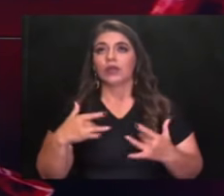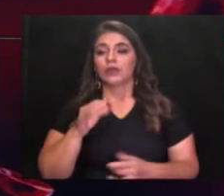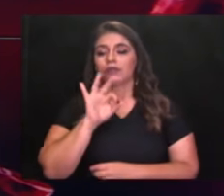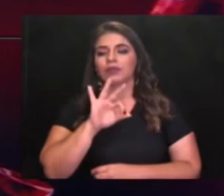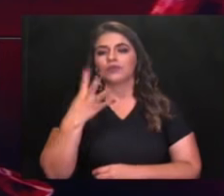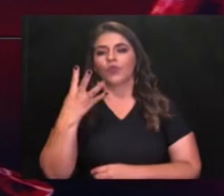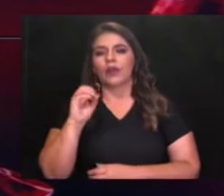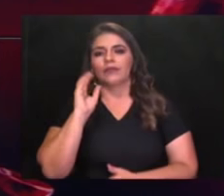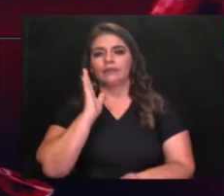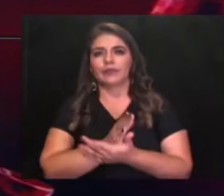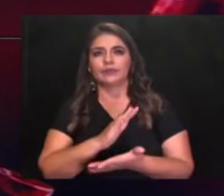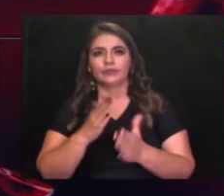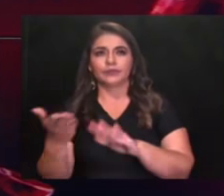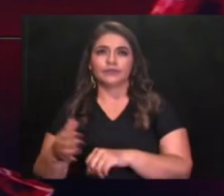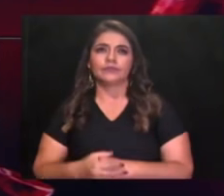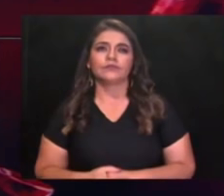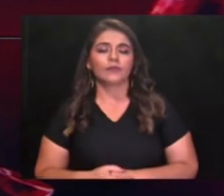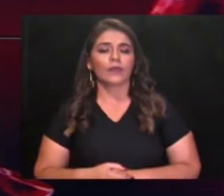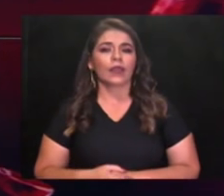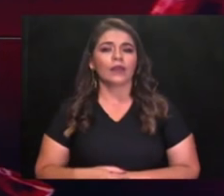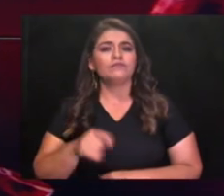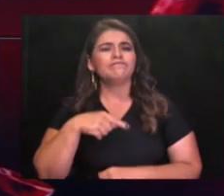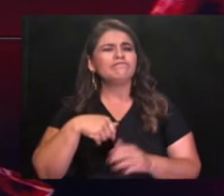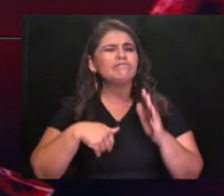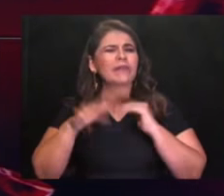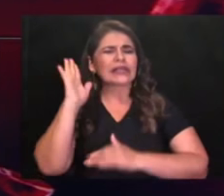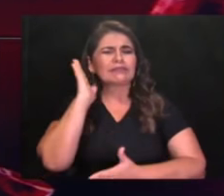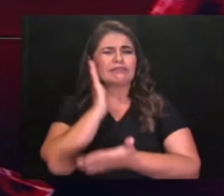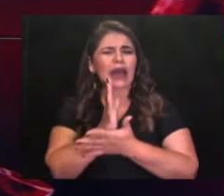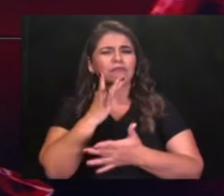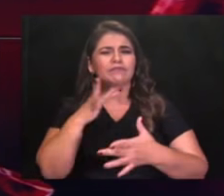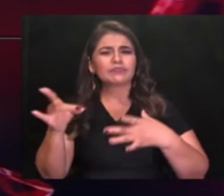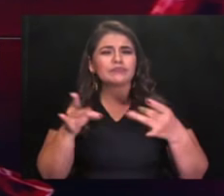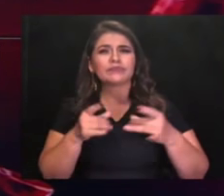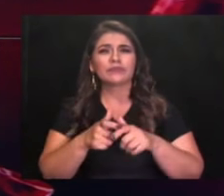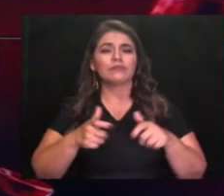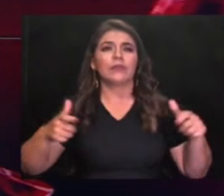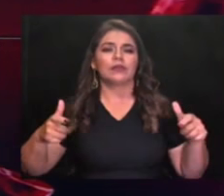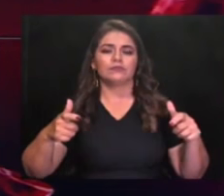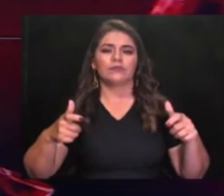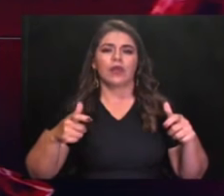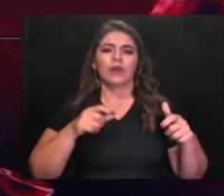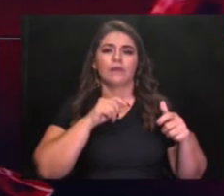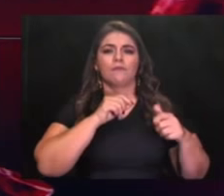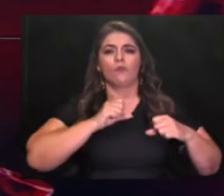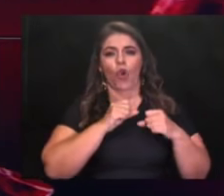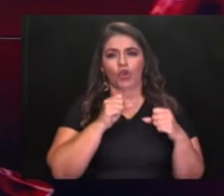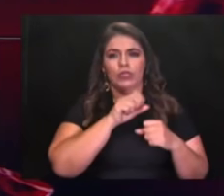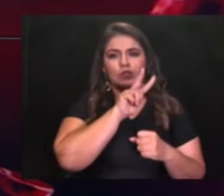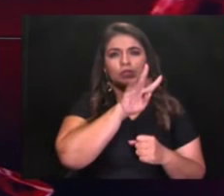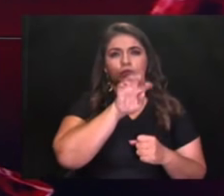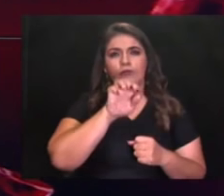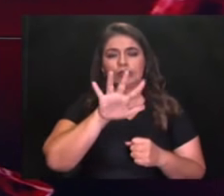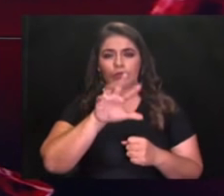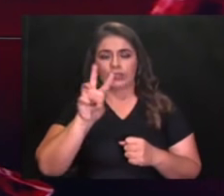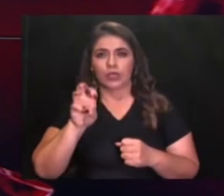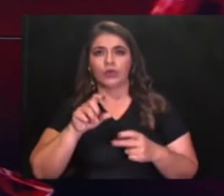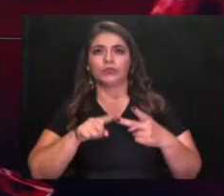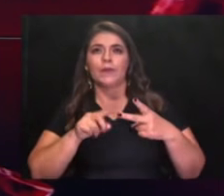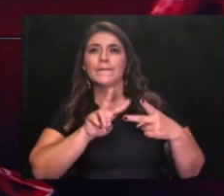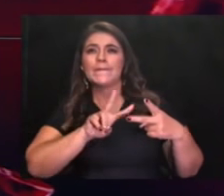han fallecido. Los lugares con mayor número de casos de contagio son Bogotá con 2,958, Valle del Cauca